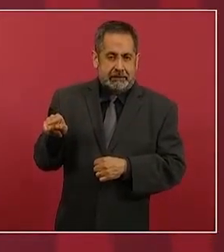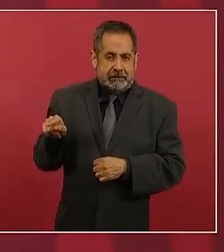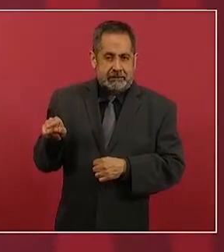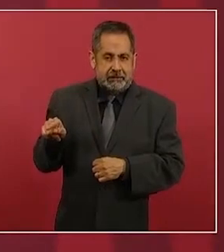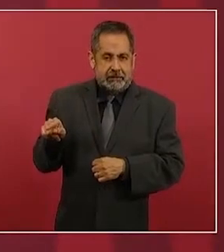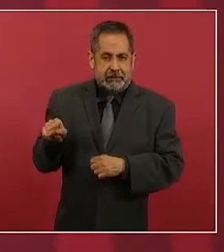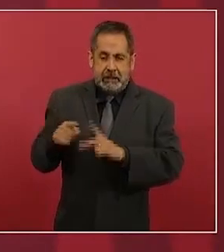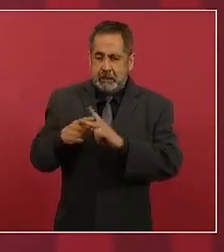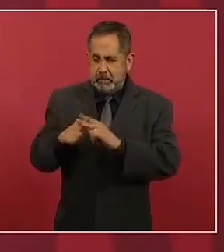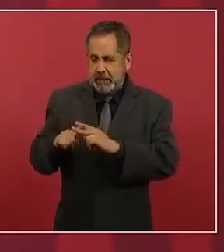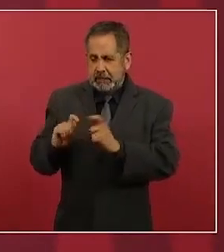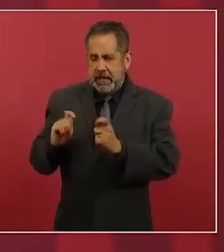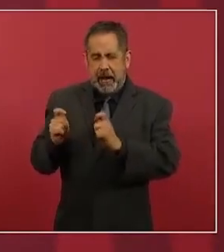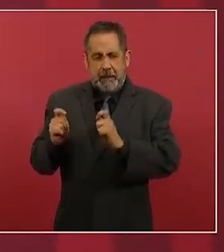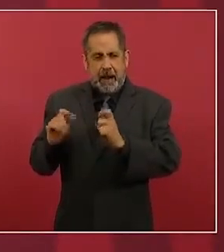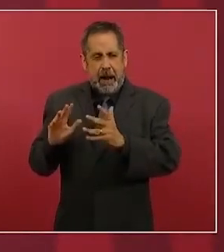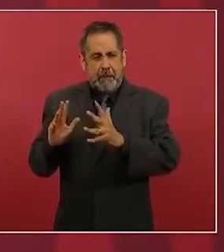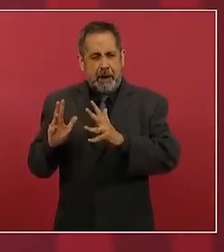1946, empieza a cambiar,